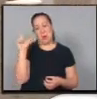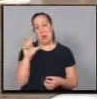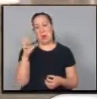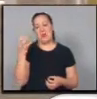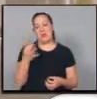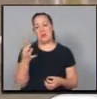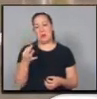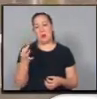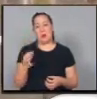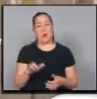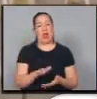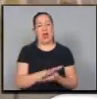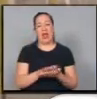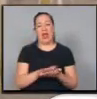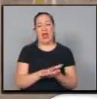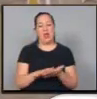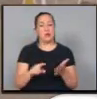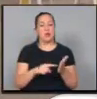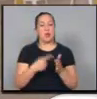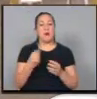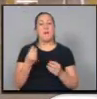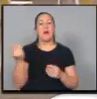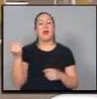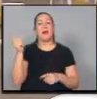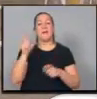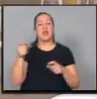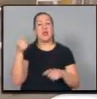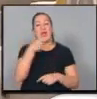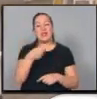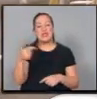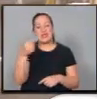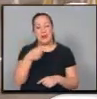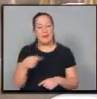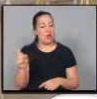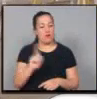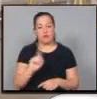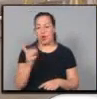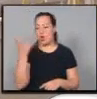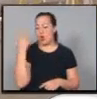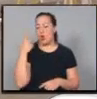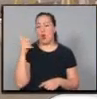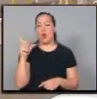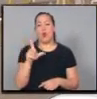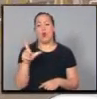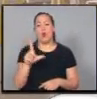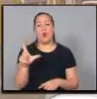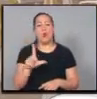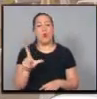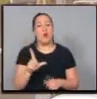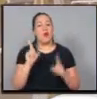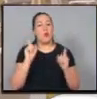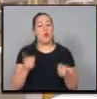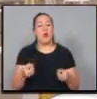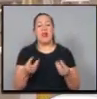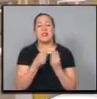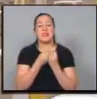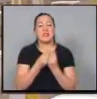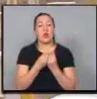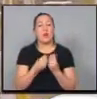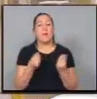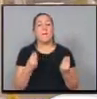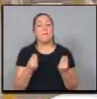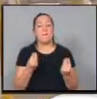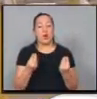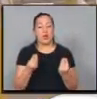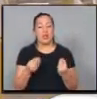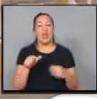a vaciar la ciudad porque la gente viene semana a semana. No. El lunes está lleno de gente de cualquier manera. ¿Por qué? Porque lo que están